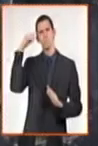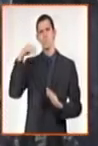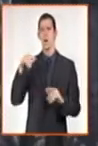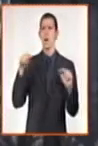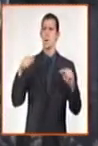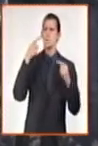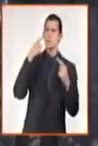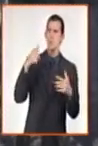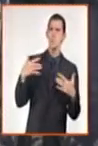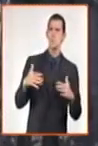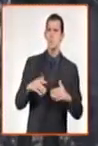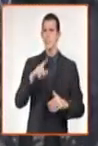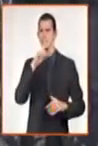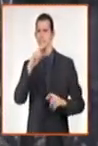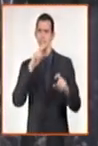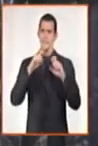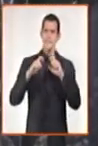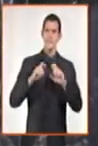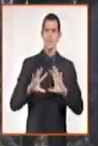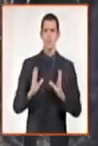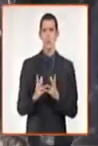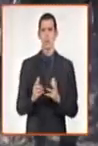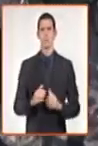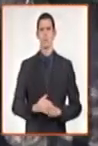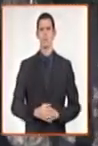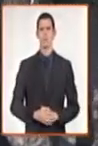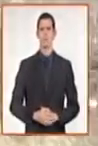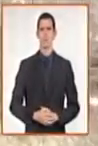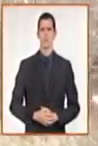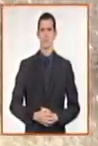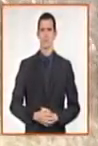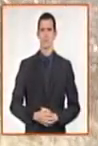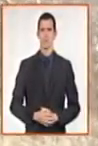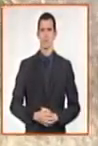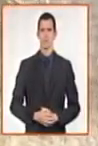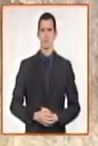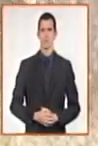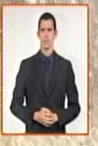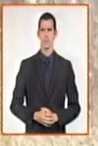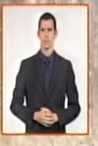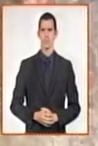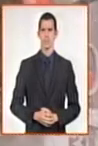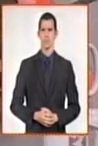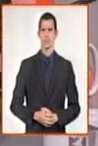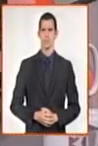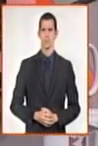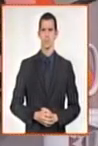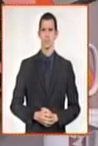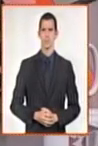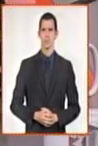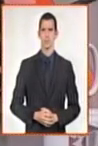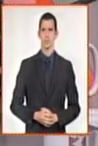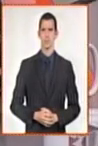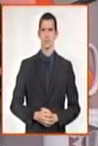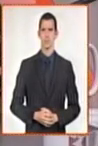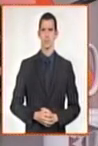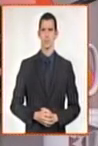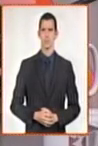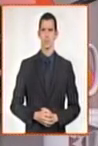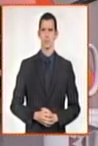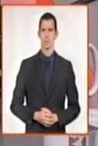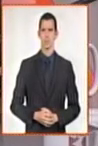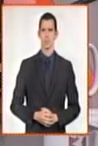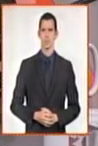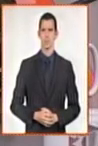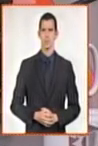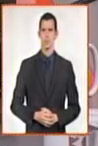enfrenta sin desánimo la adversidad. Noel Otaño y Héctor Martínez, Sistema Informativo de la Televisión Cubana.